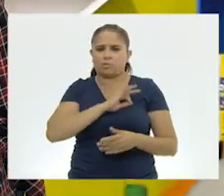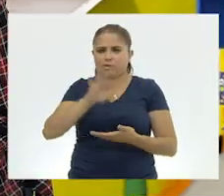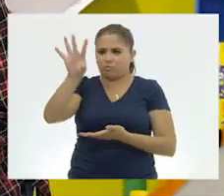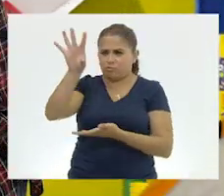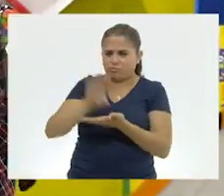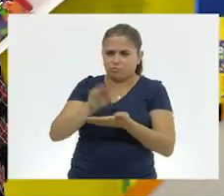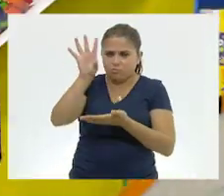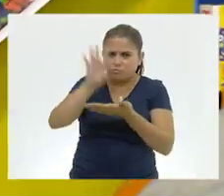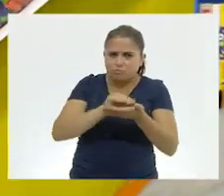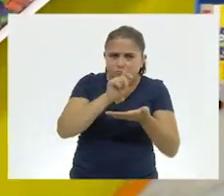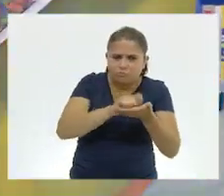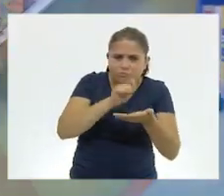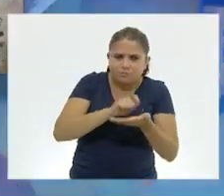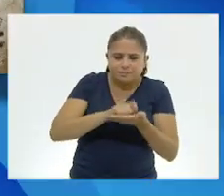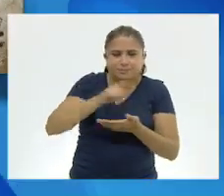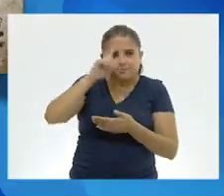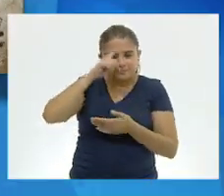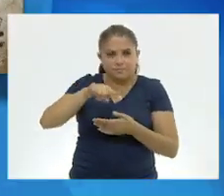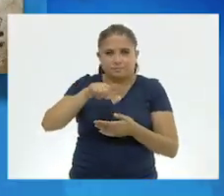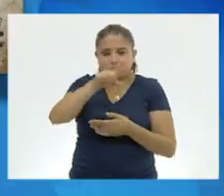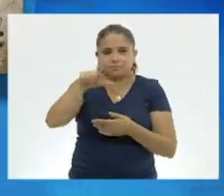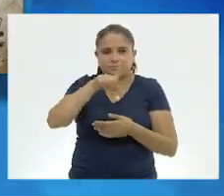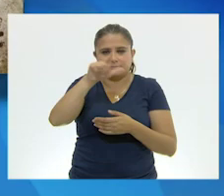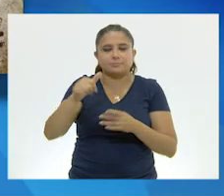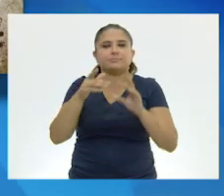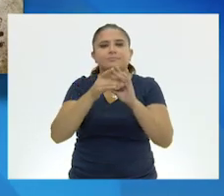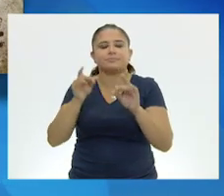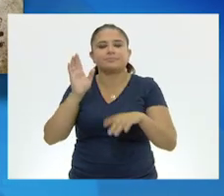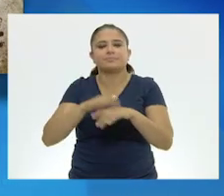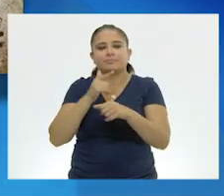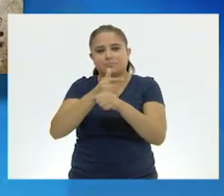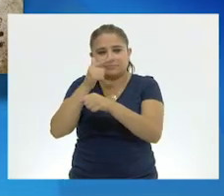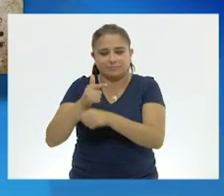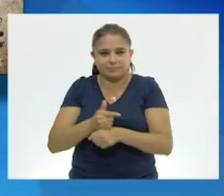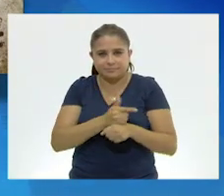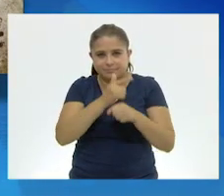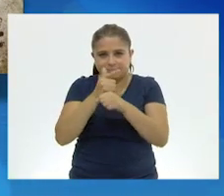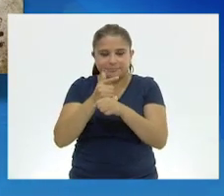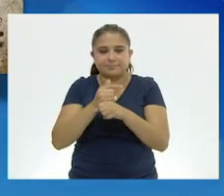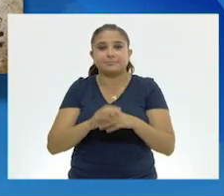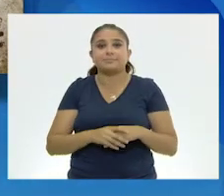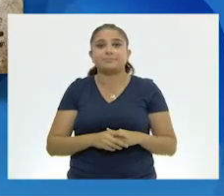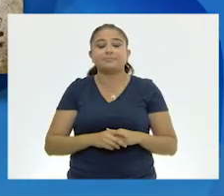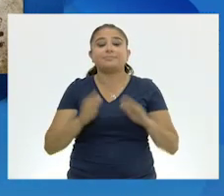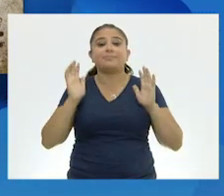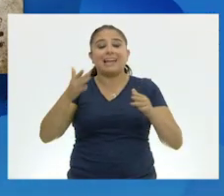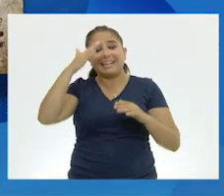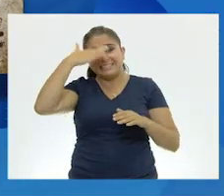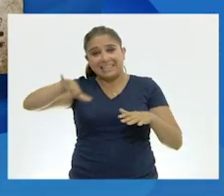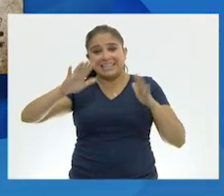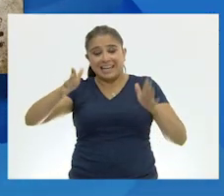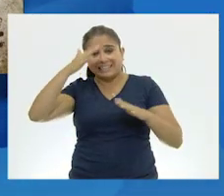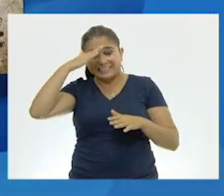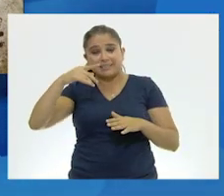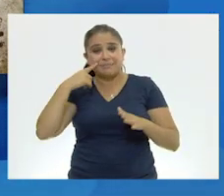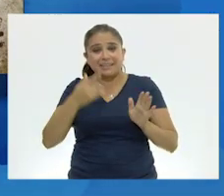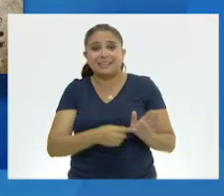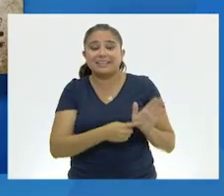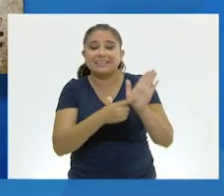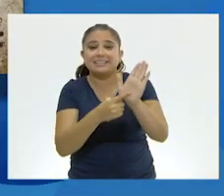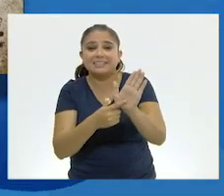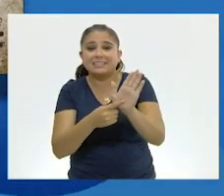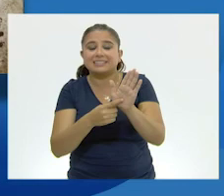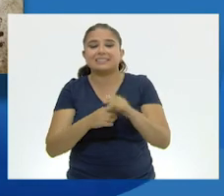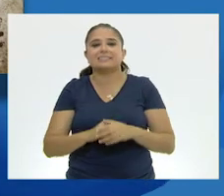el mensaje para que después puedan descifrarlo con el código. ¡Ya sé! ¡Ya sé! Ya, mira, solo